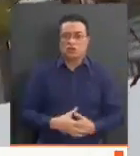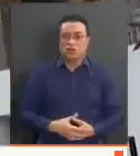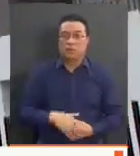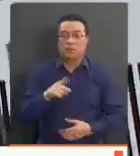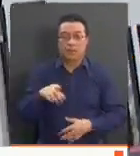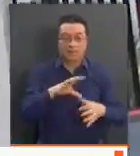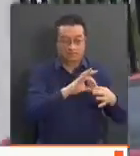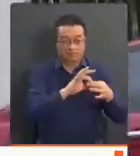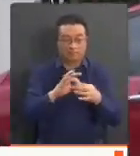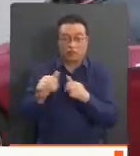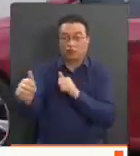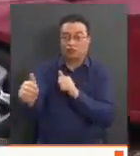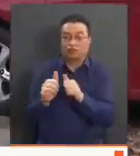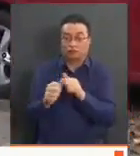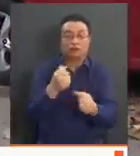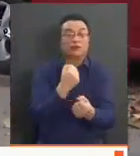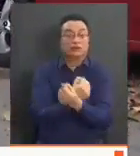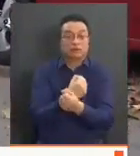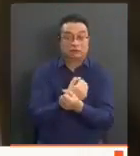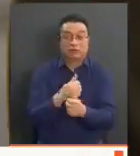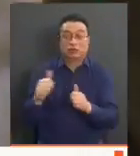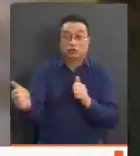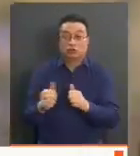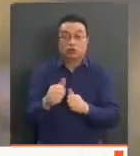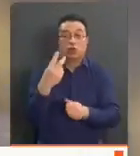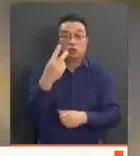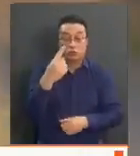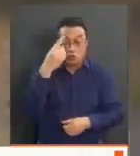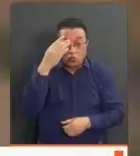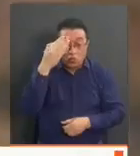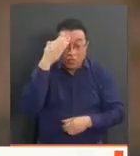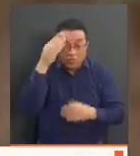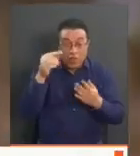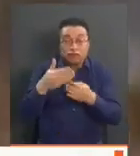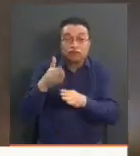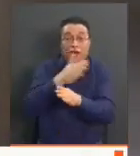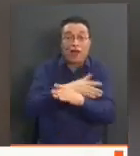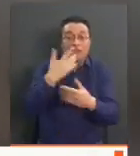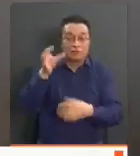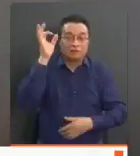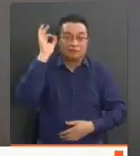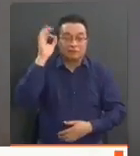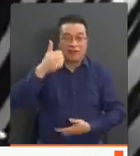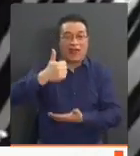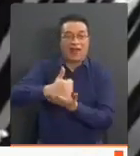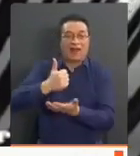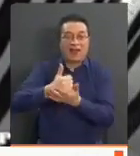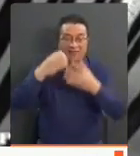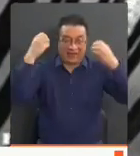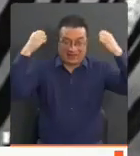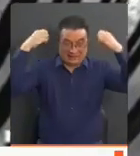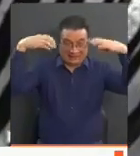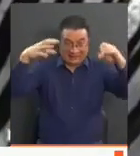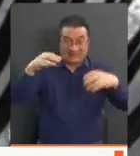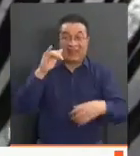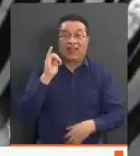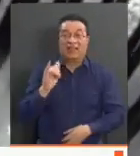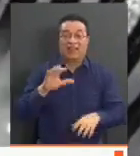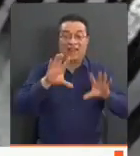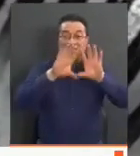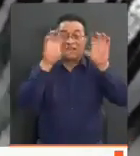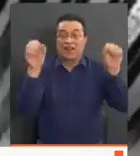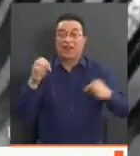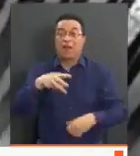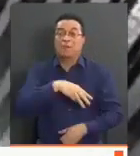ocurre a solo metros de un cuartel policial y a solo un día de una reunión sostenida entre el alcalde de La Cisterna, Joel Olmos, y la Fiscalía